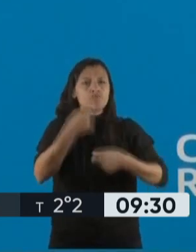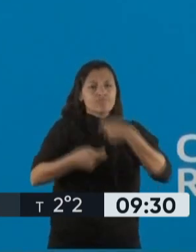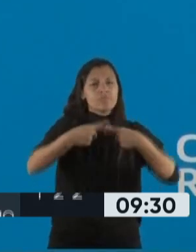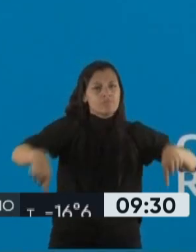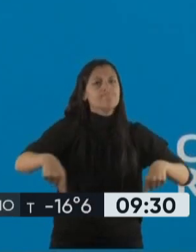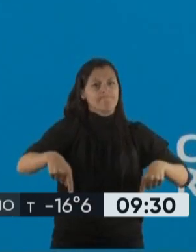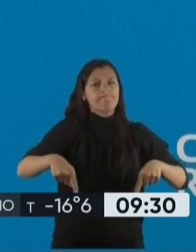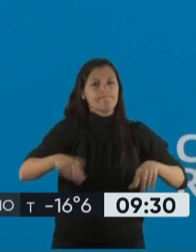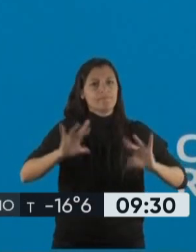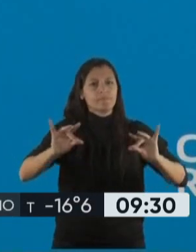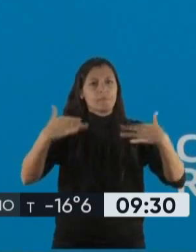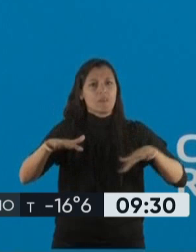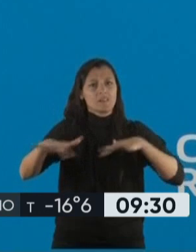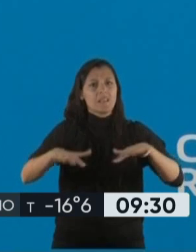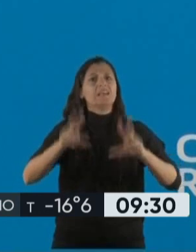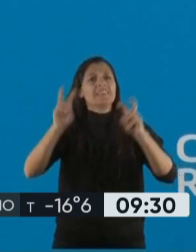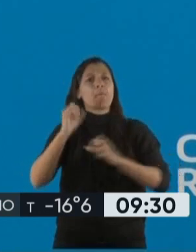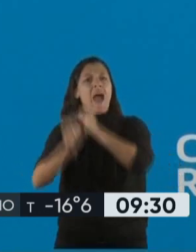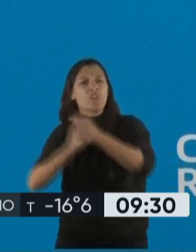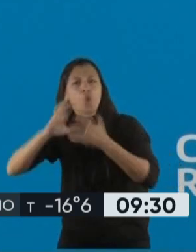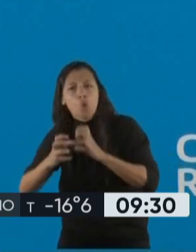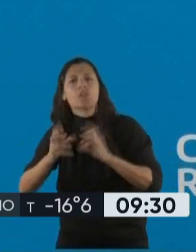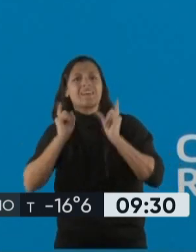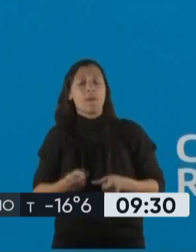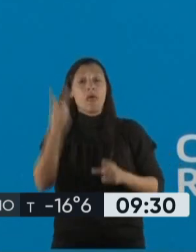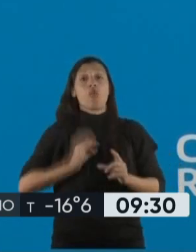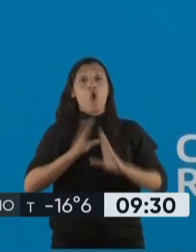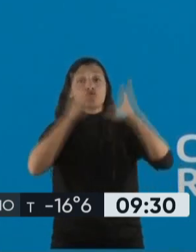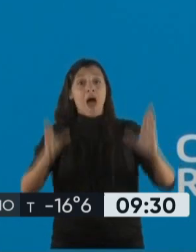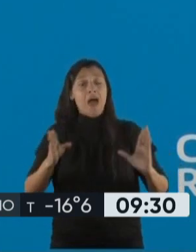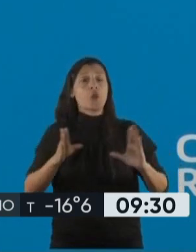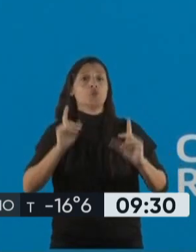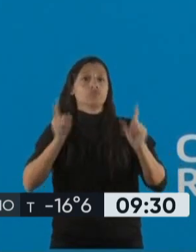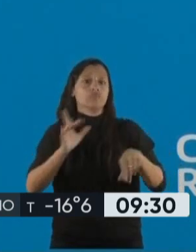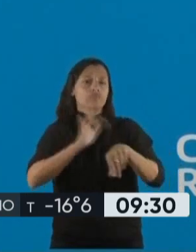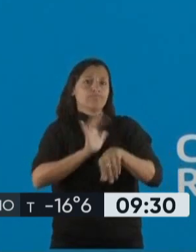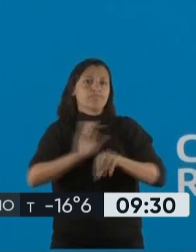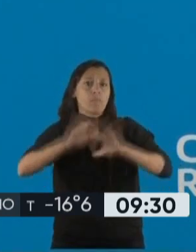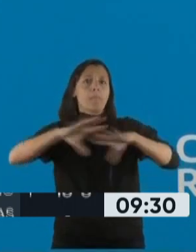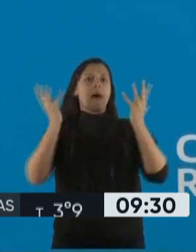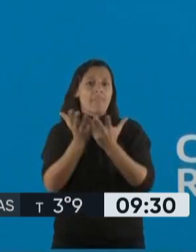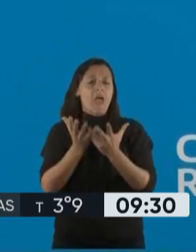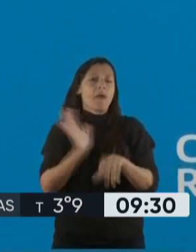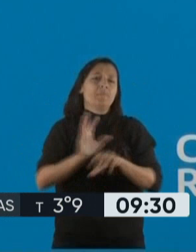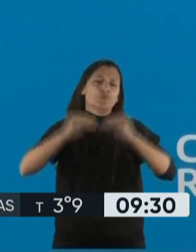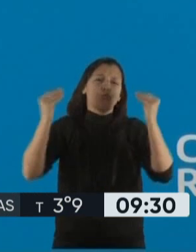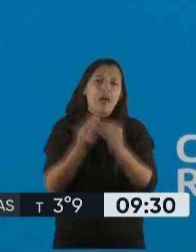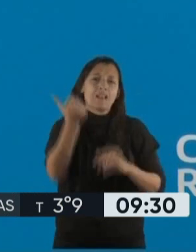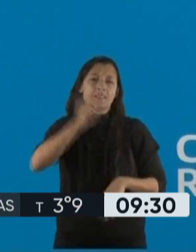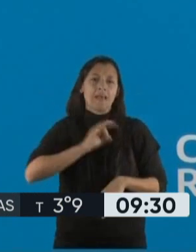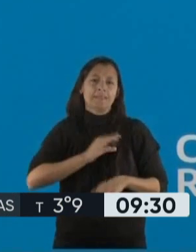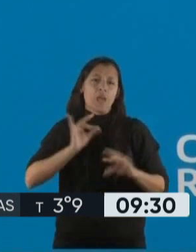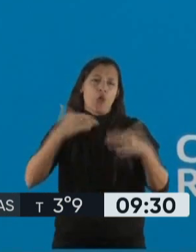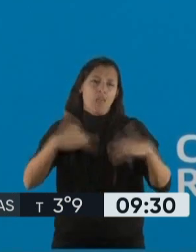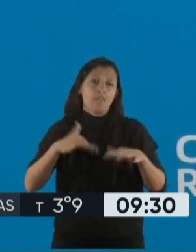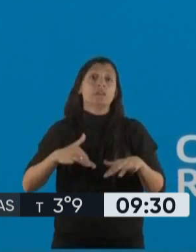capacidad de uso de capacidad instalada de la industria. Después tuvimos 2 años de la pandemia, y saliendo de todo eso, digamos, de esos 6 años tan difíciles, empieza la